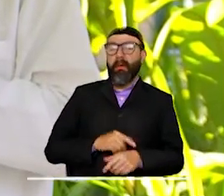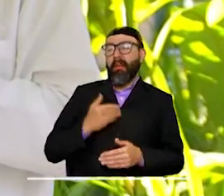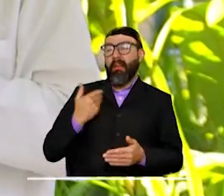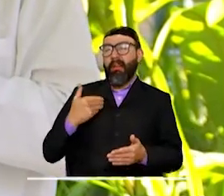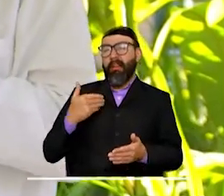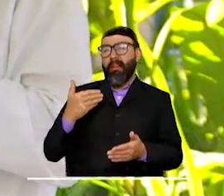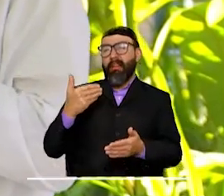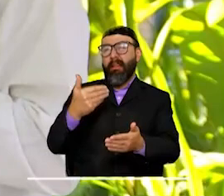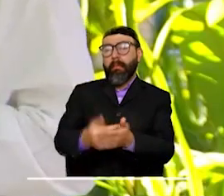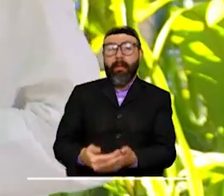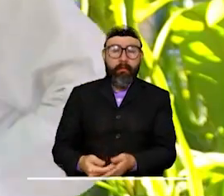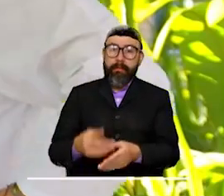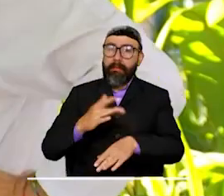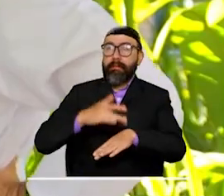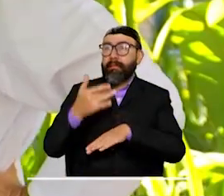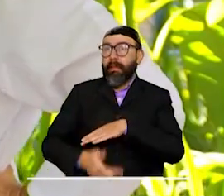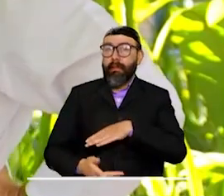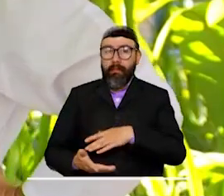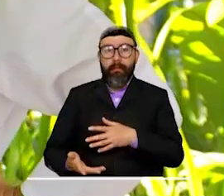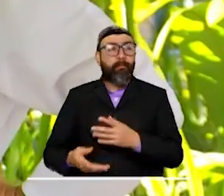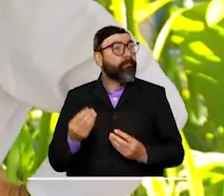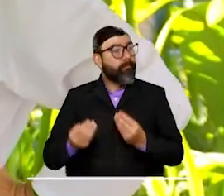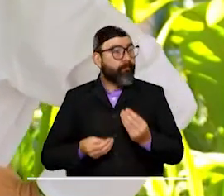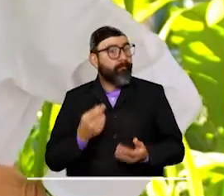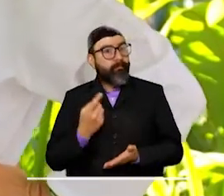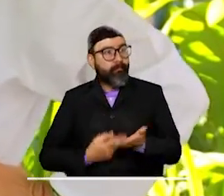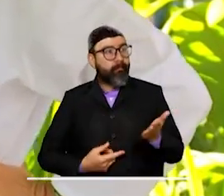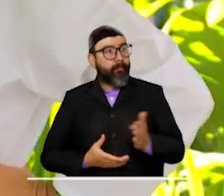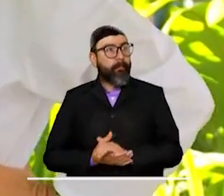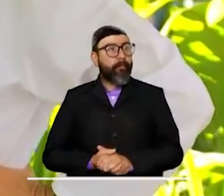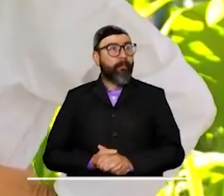enfermedad. Diagnósticos tardíos, doctora.